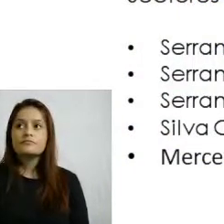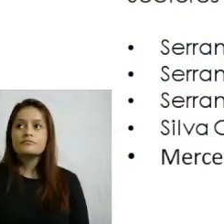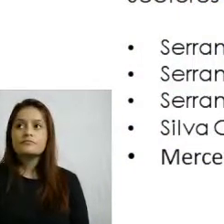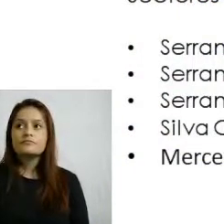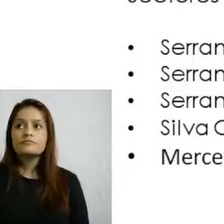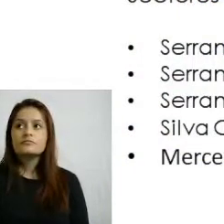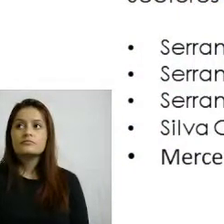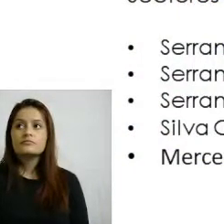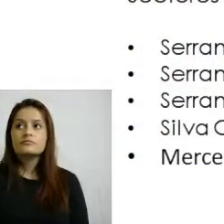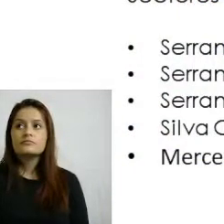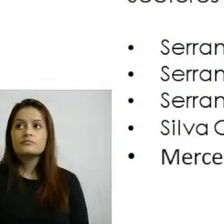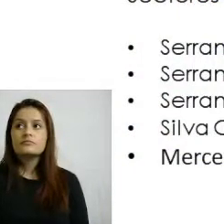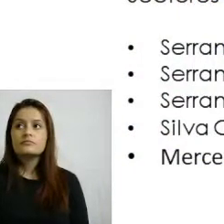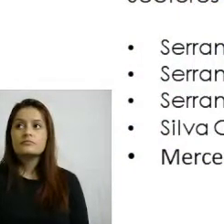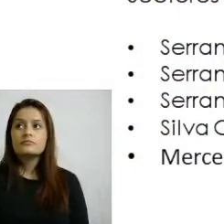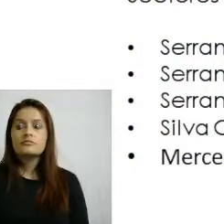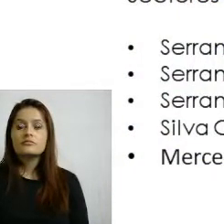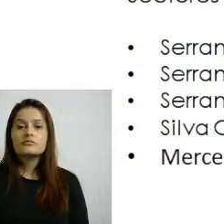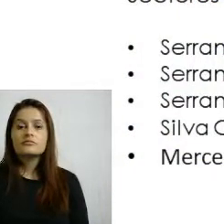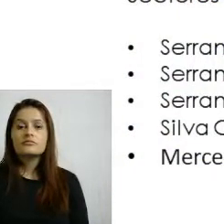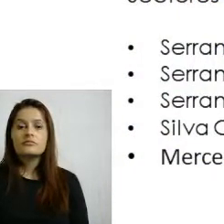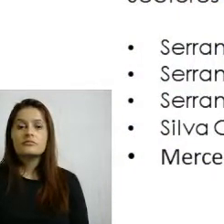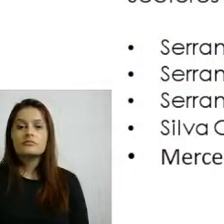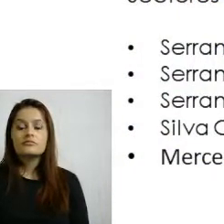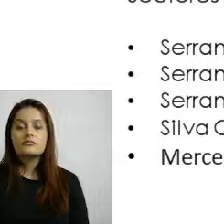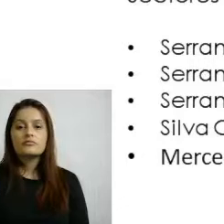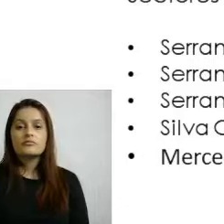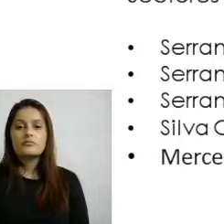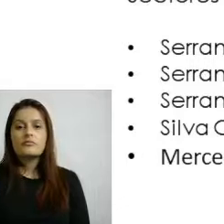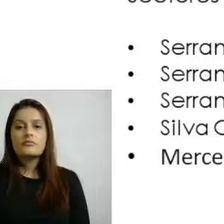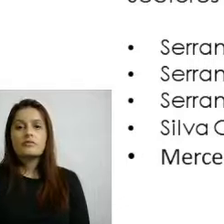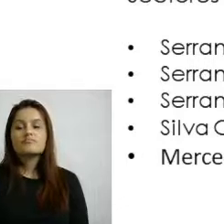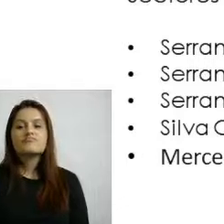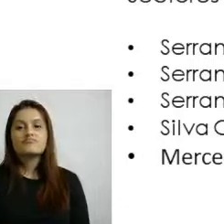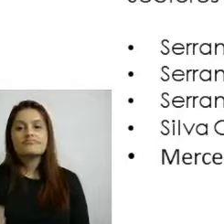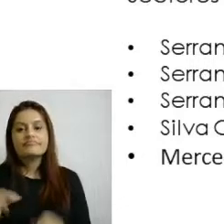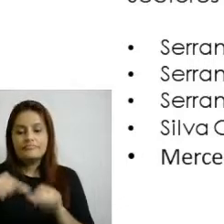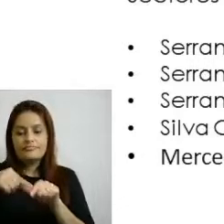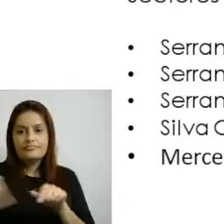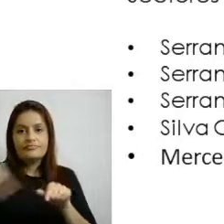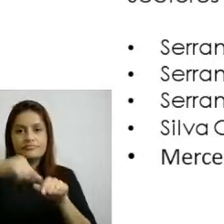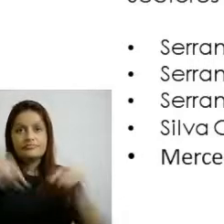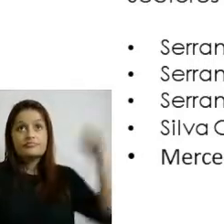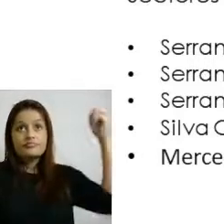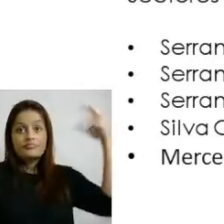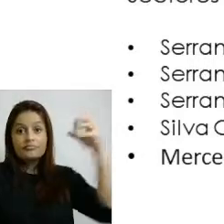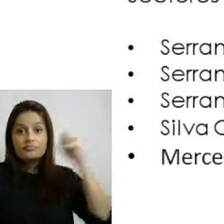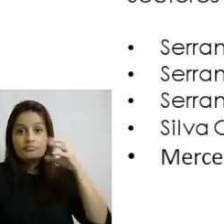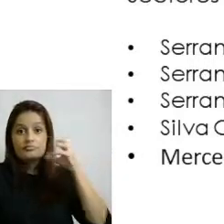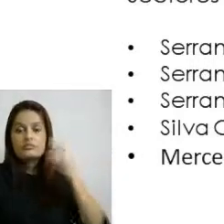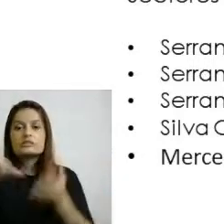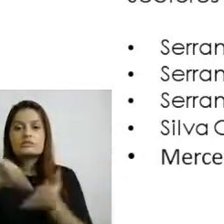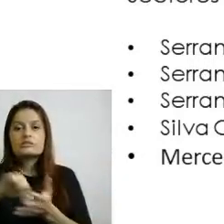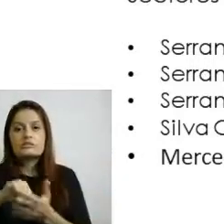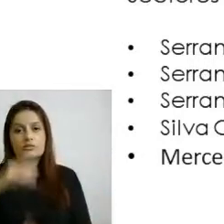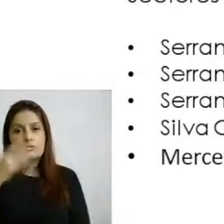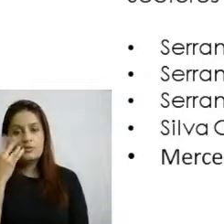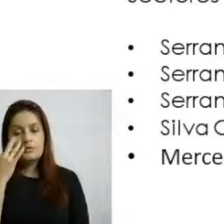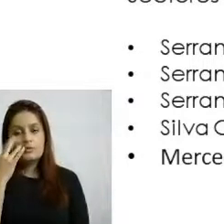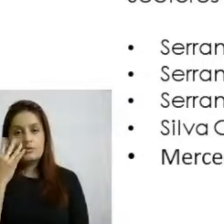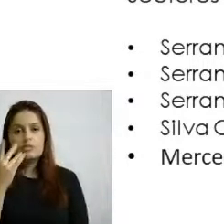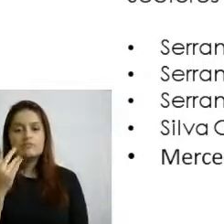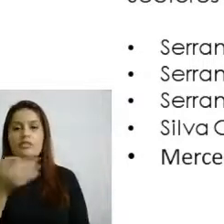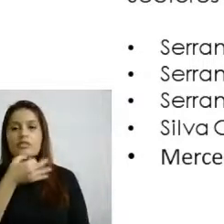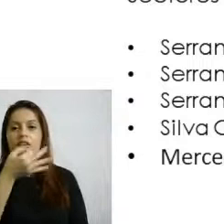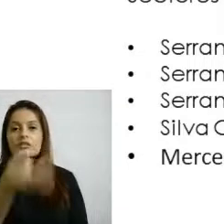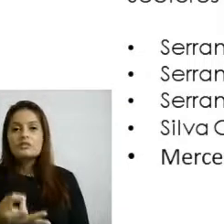Bueno, ahora les voy a presentar la adjudicación de licitación pública de construcción de pasos peatonales luminosos en el sector centro de la comuna de Melipilla. Se